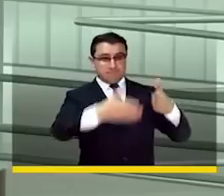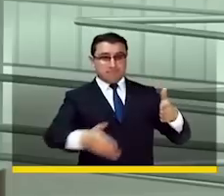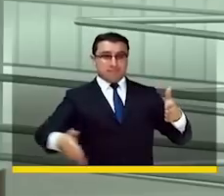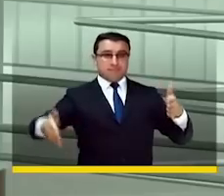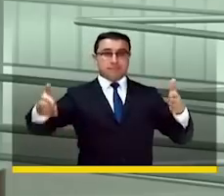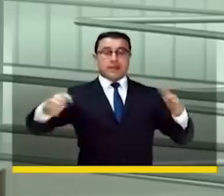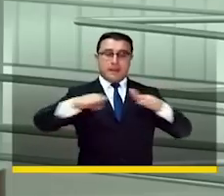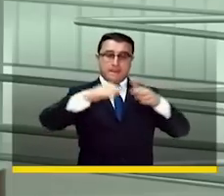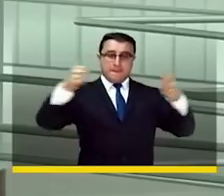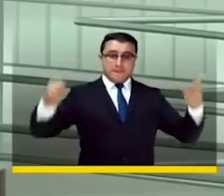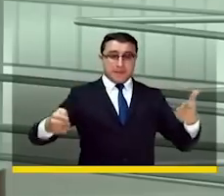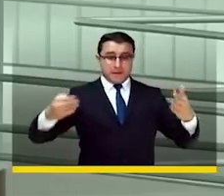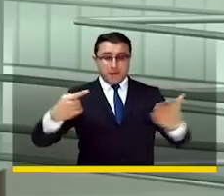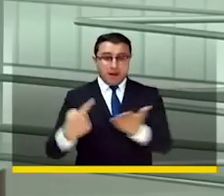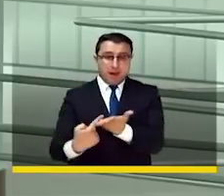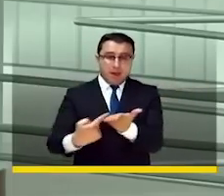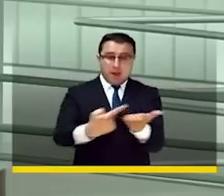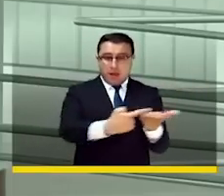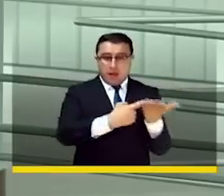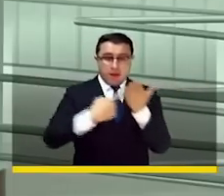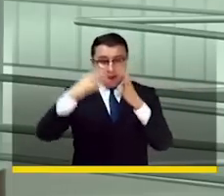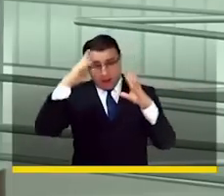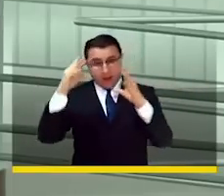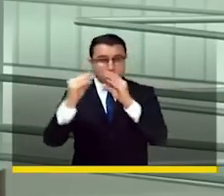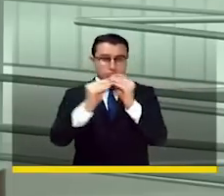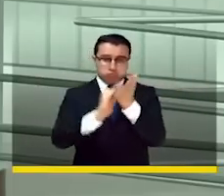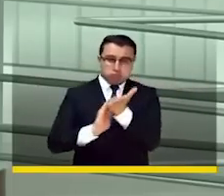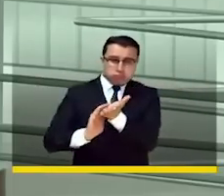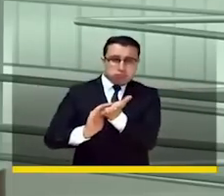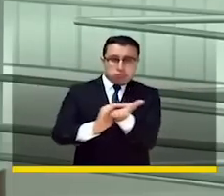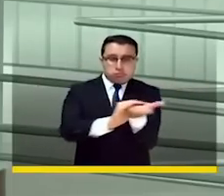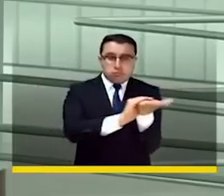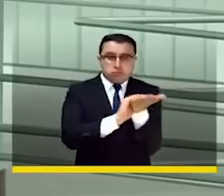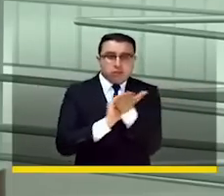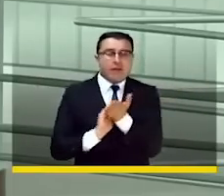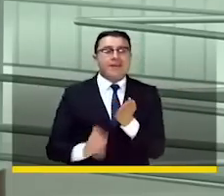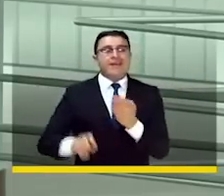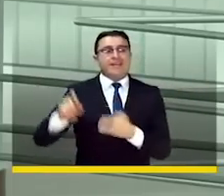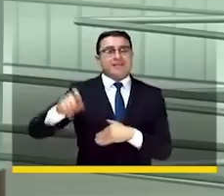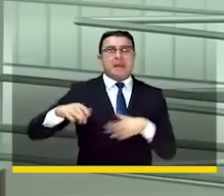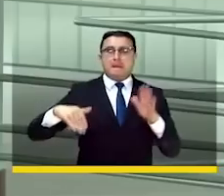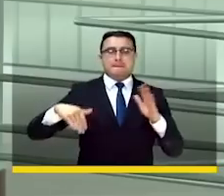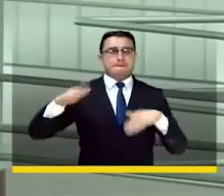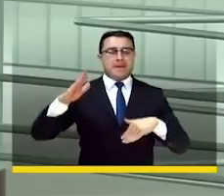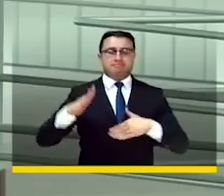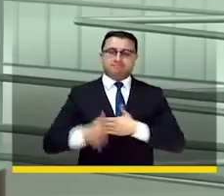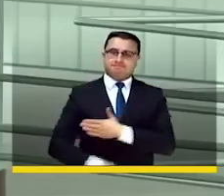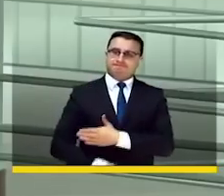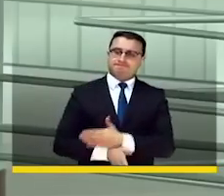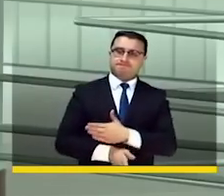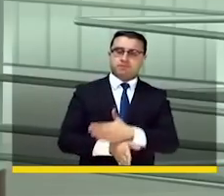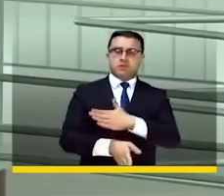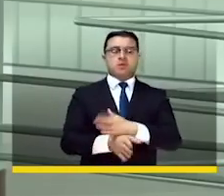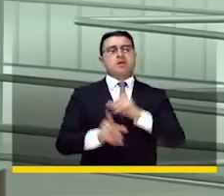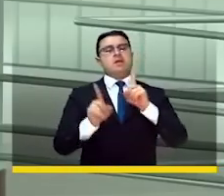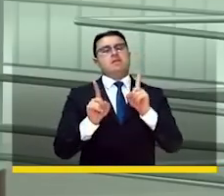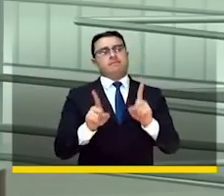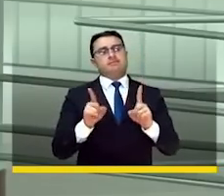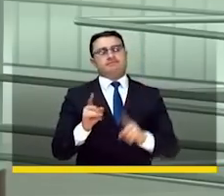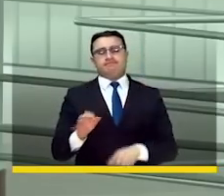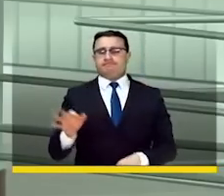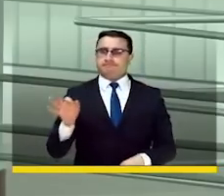En la siguiente mesa de negociaciones hay que lograr el avance aún más allá. Pero siempre, como